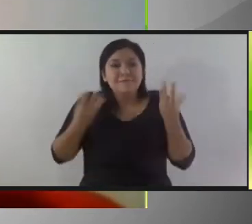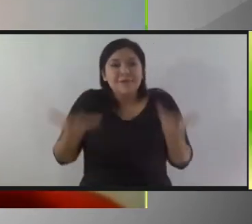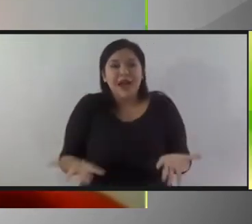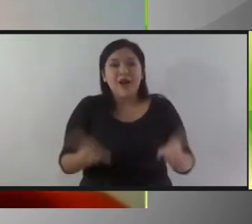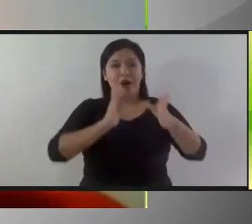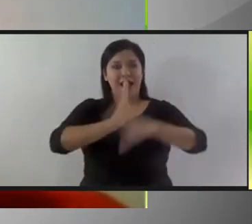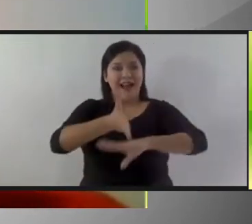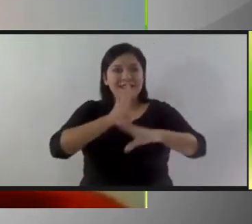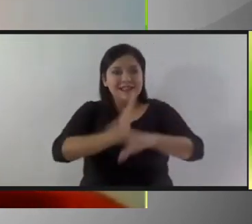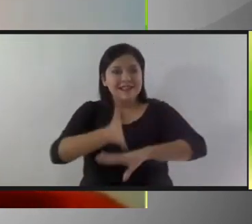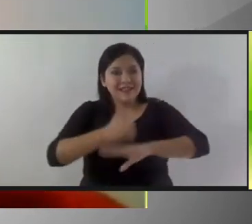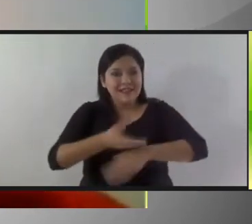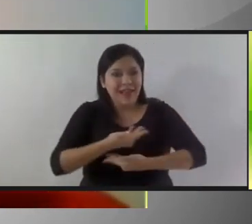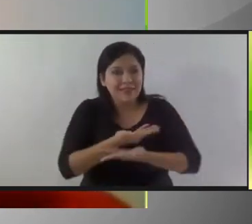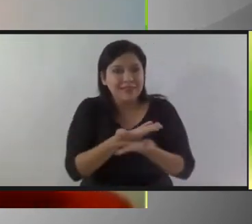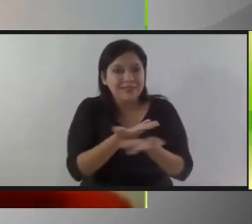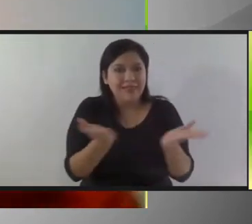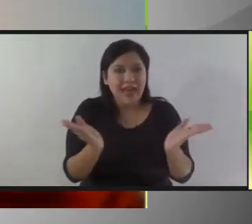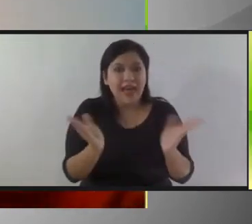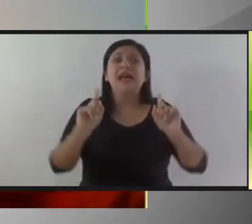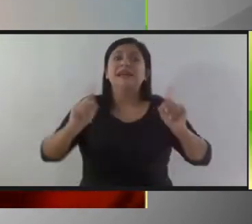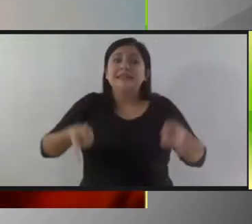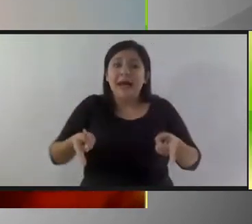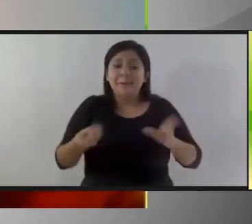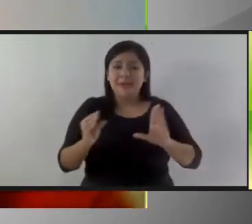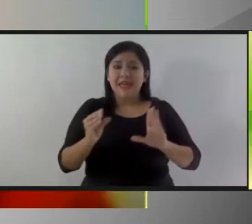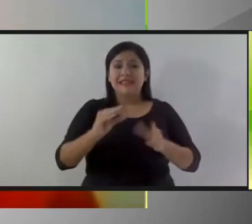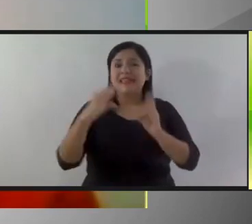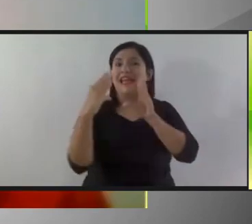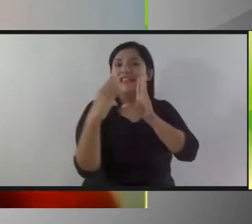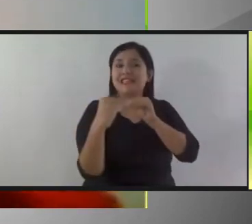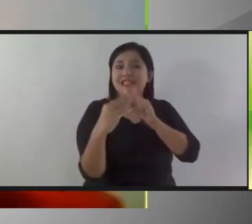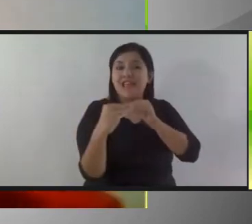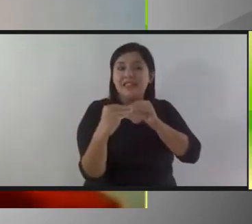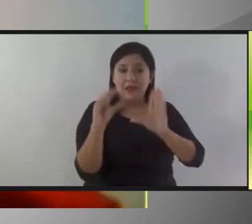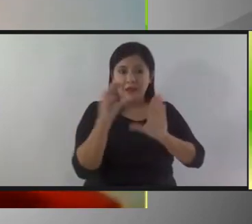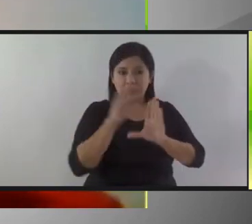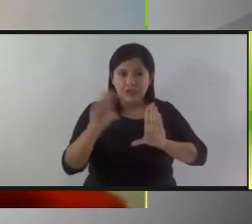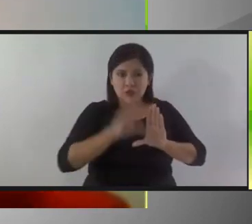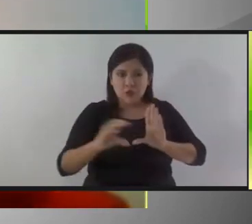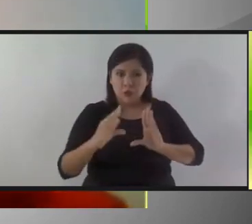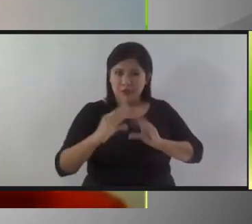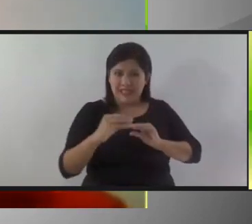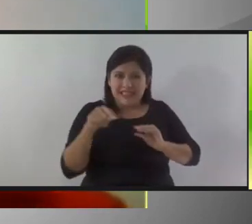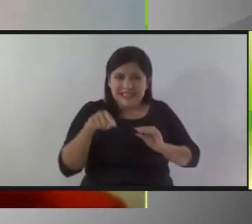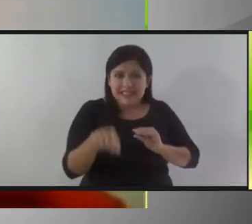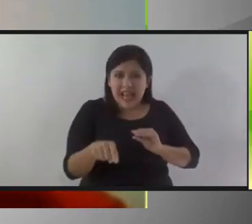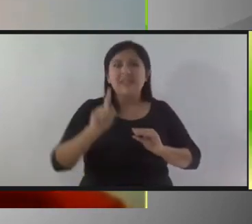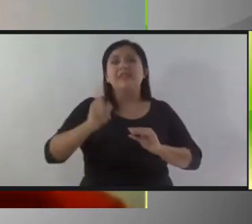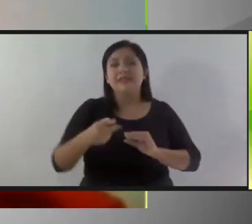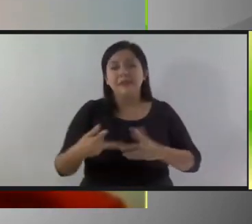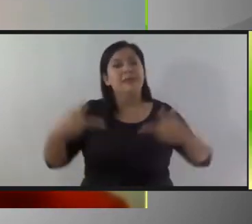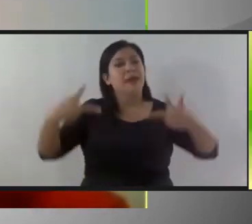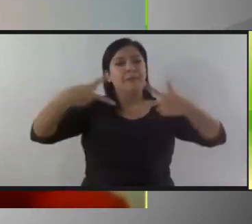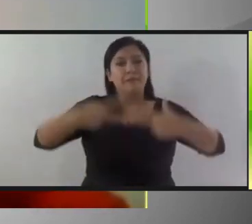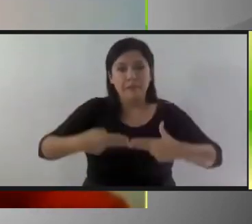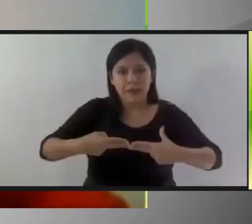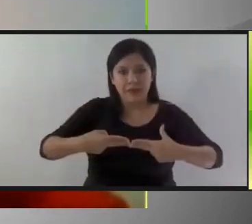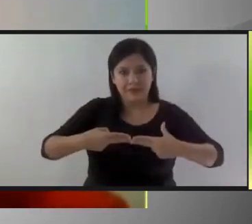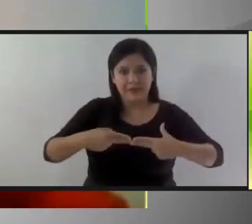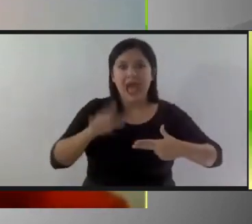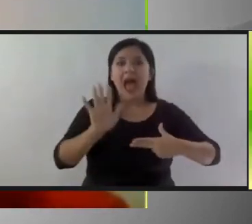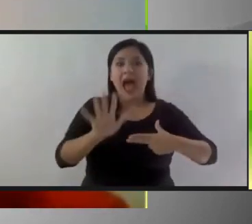de accesibilidad, hemos cerrado el chat de Zoom para que no obstaculice la visualización del